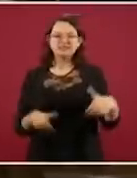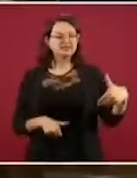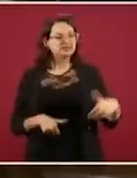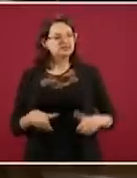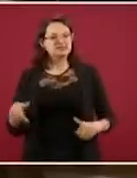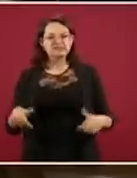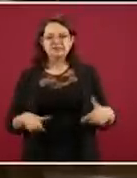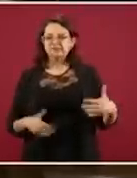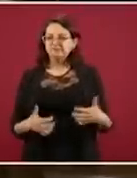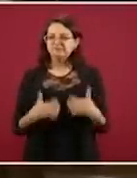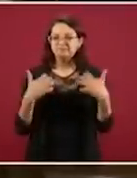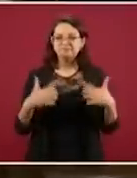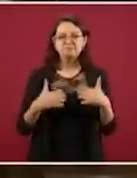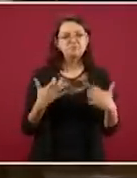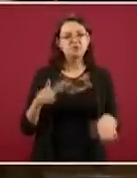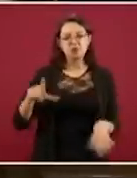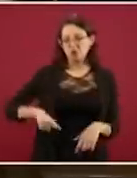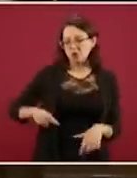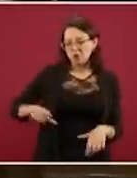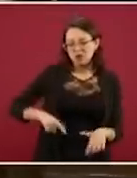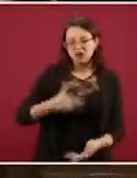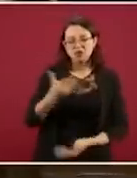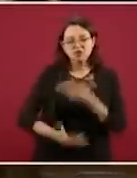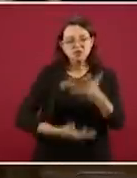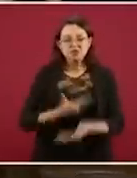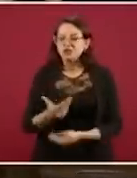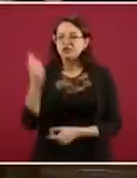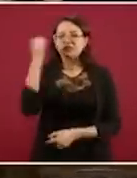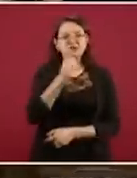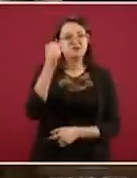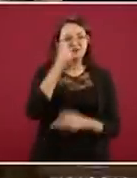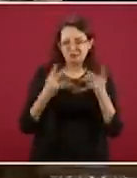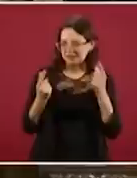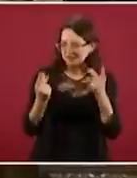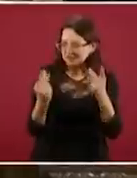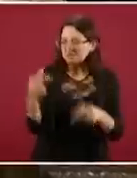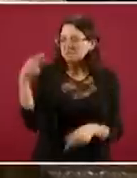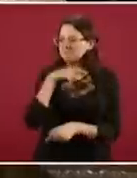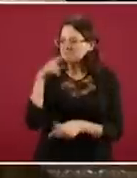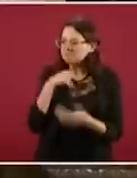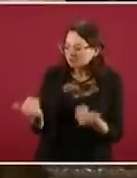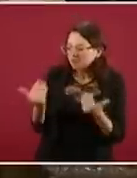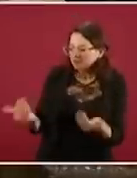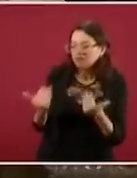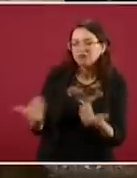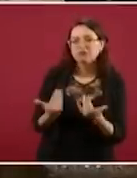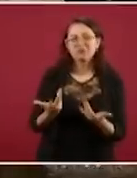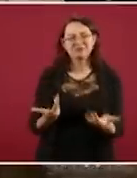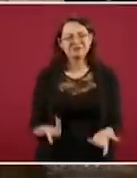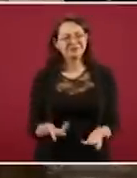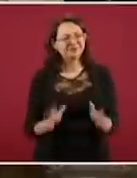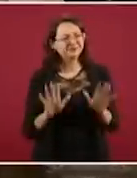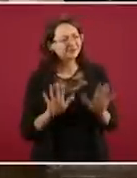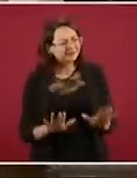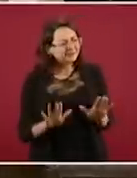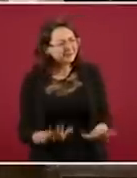siempre tuviese prisa y que casi no escuchara